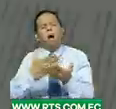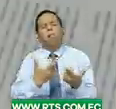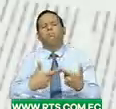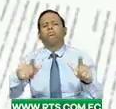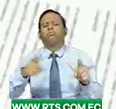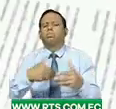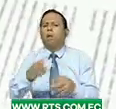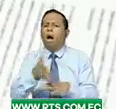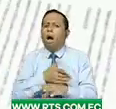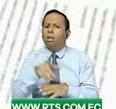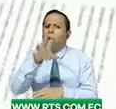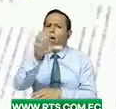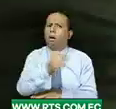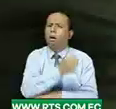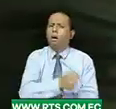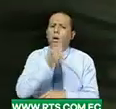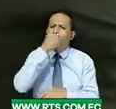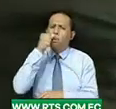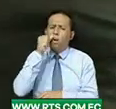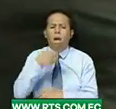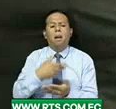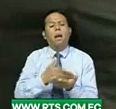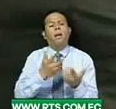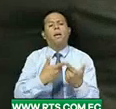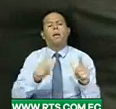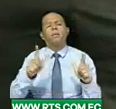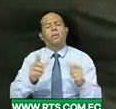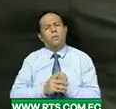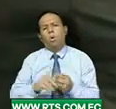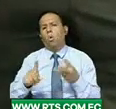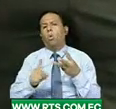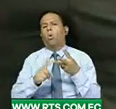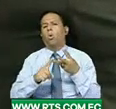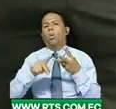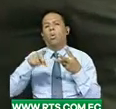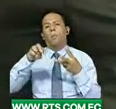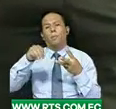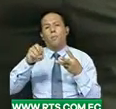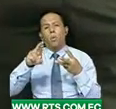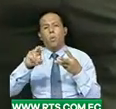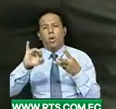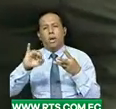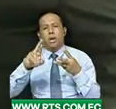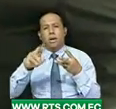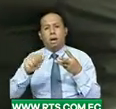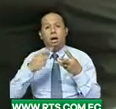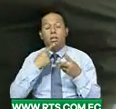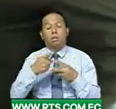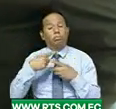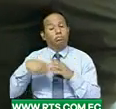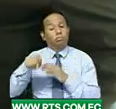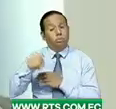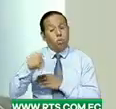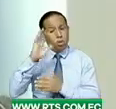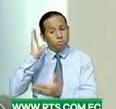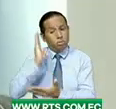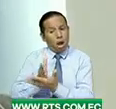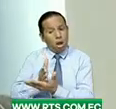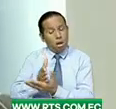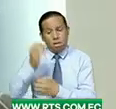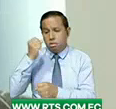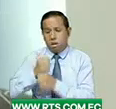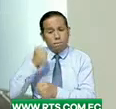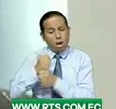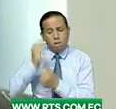narcotráfico y con orden de extradición. A Pedro Moreira le notificaron la cancelación de su nombramiento temporal